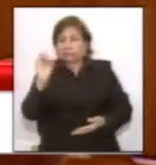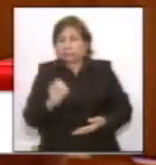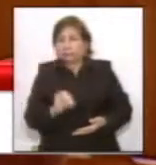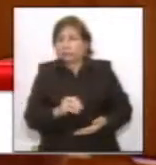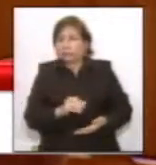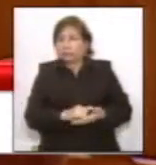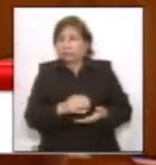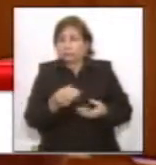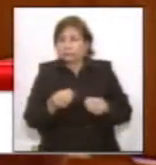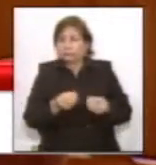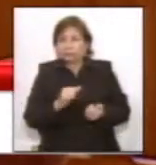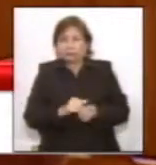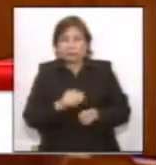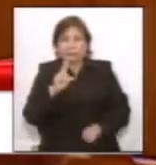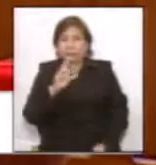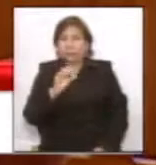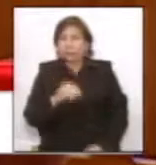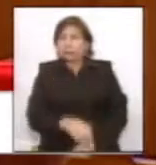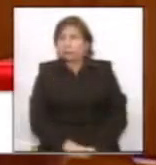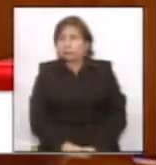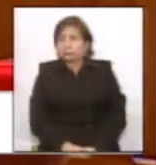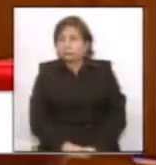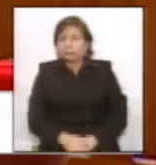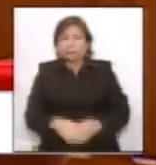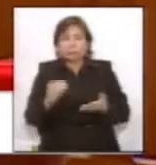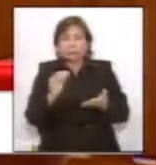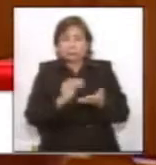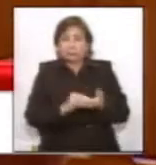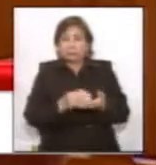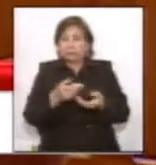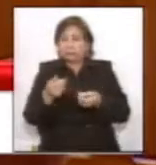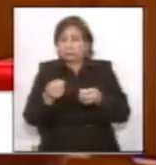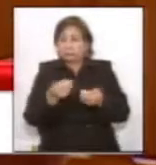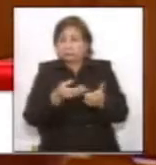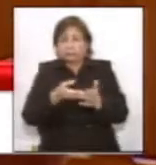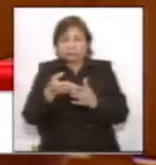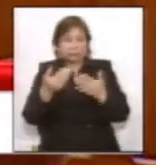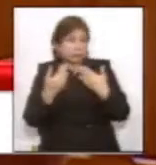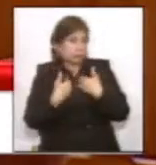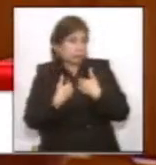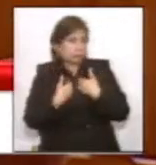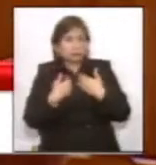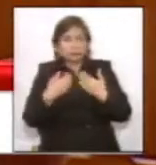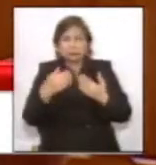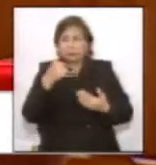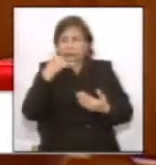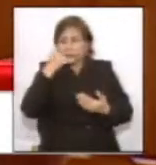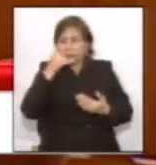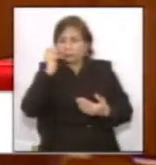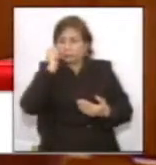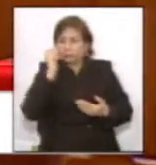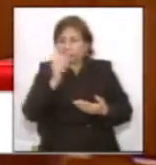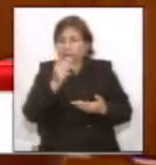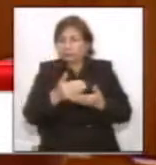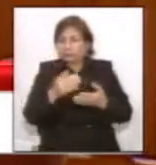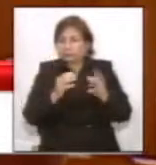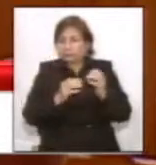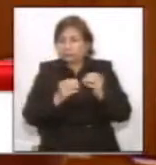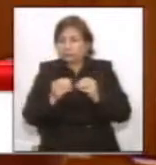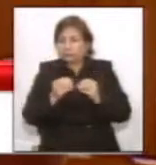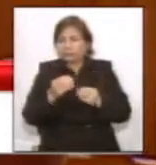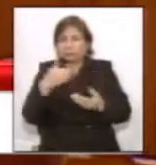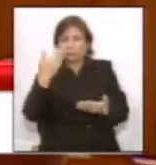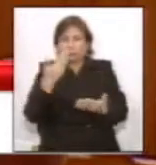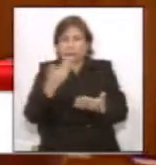a 35.9%. De igual manera, para el caso de telefonía móvil, el porcentaje de hogares con acceso a este servicio